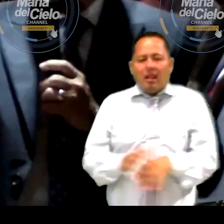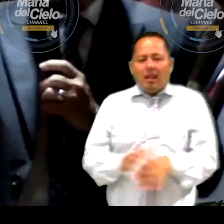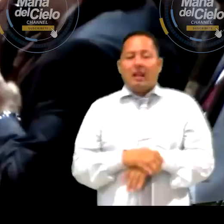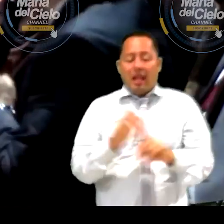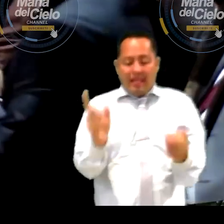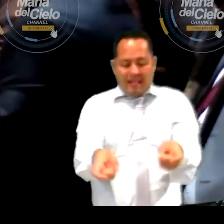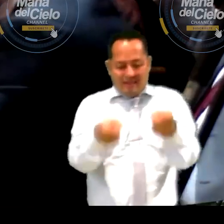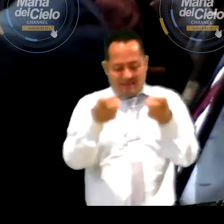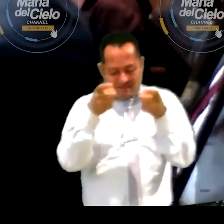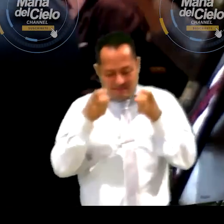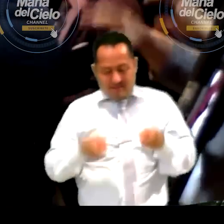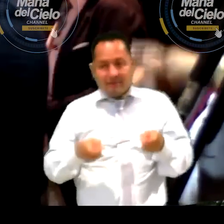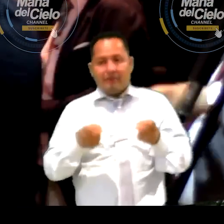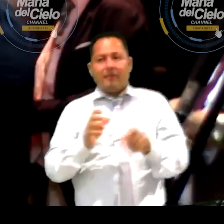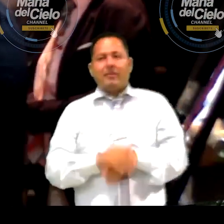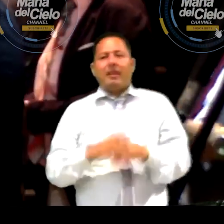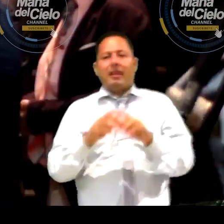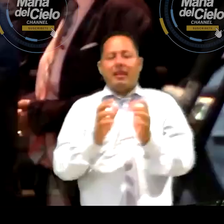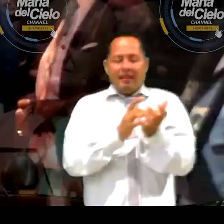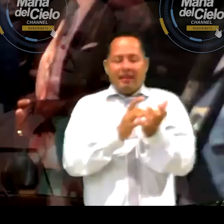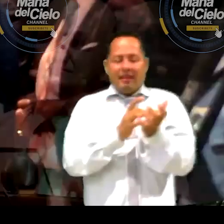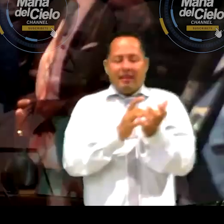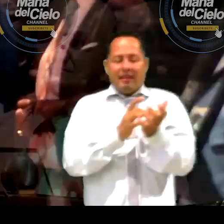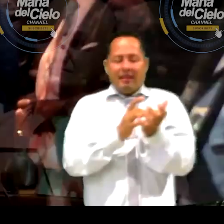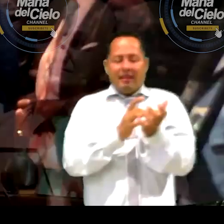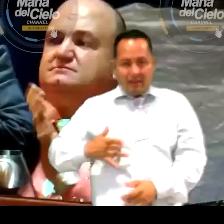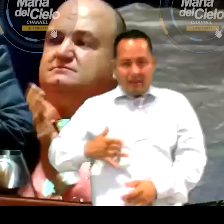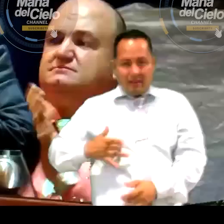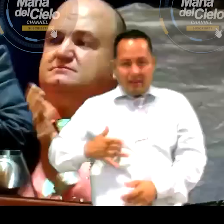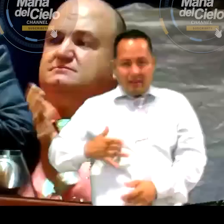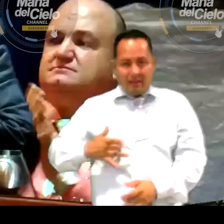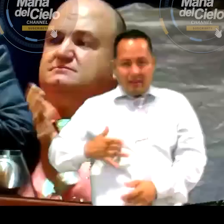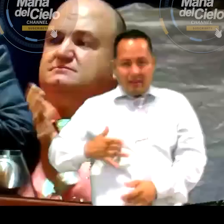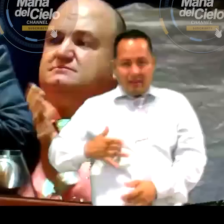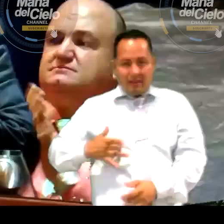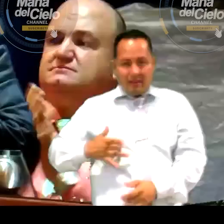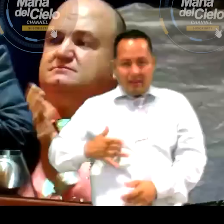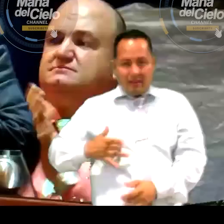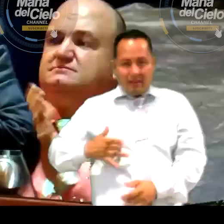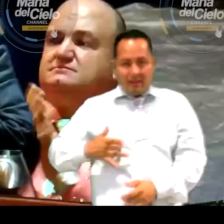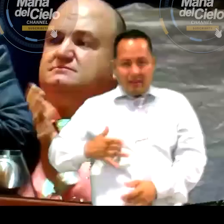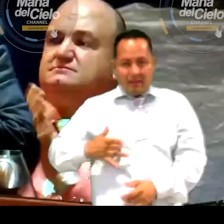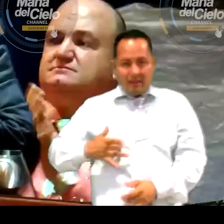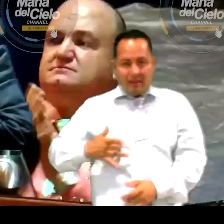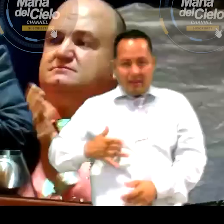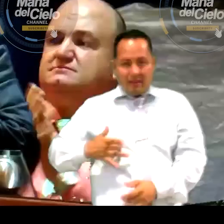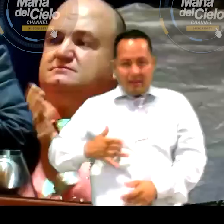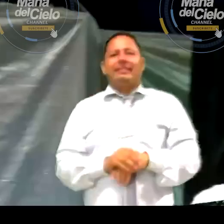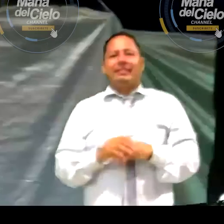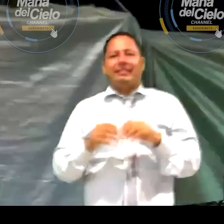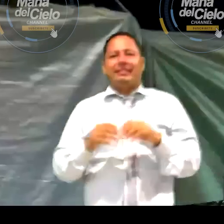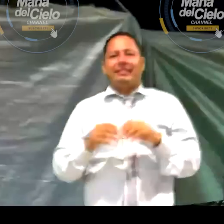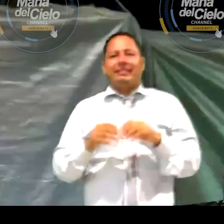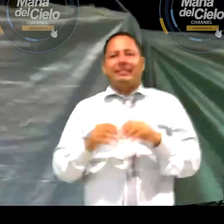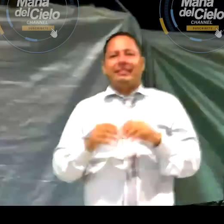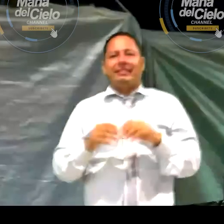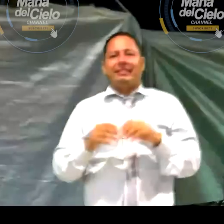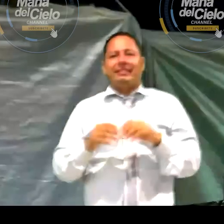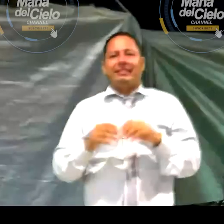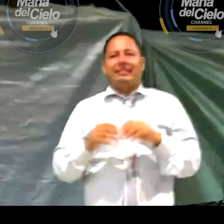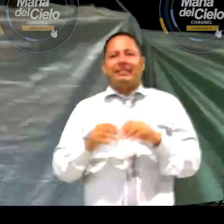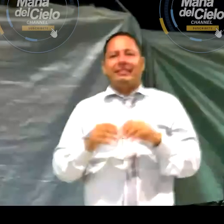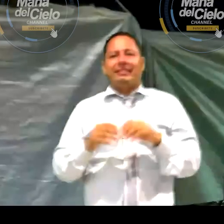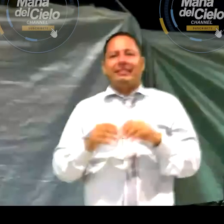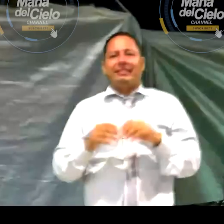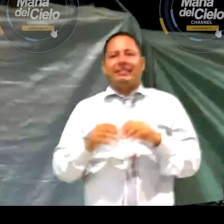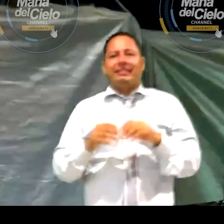te salva, te sana, te libera. No importa si eres un sicario, no importa